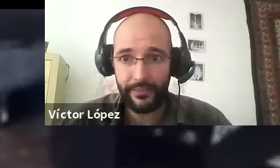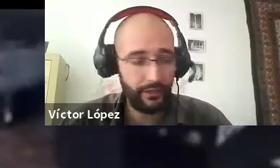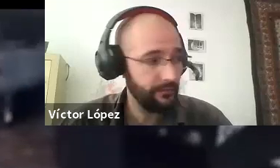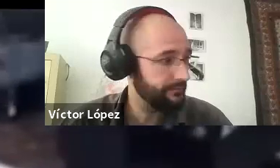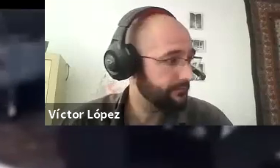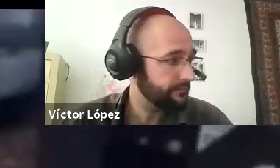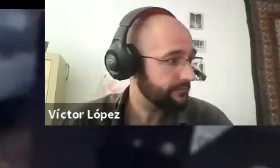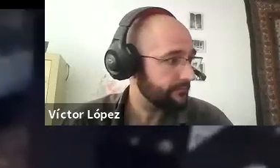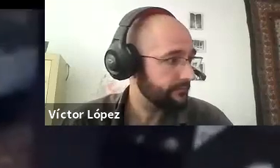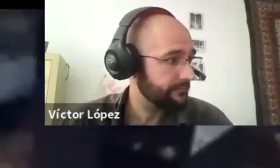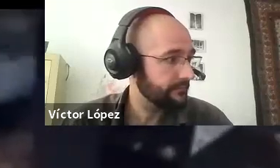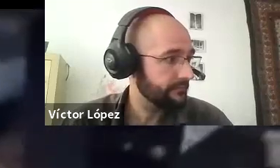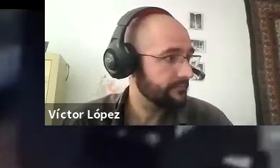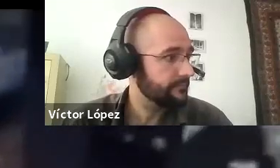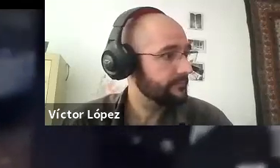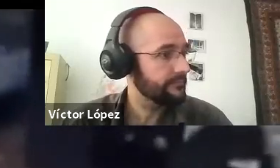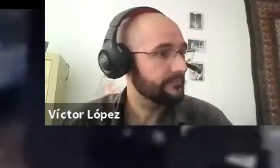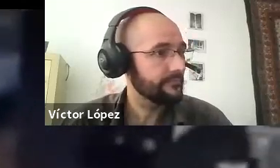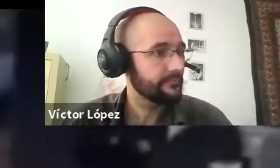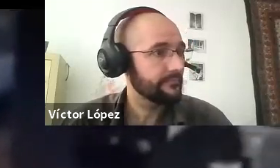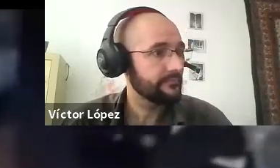otra explicación.